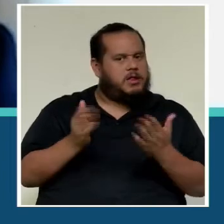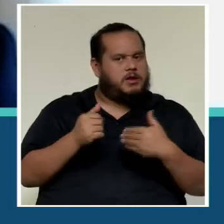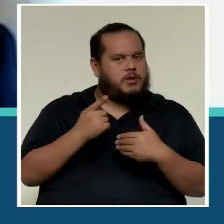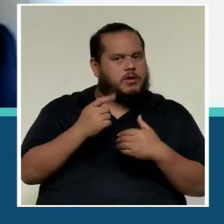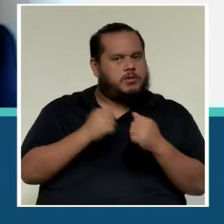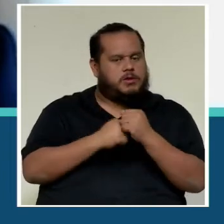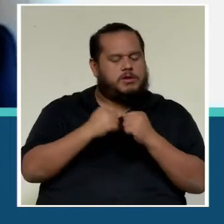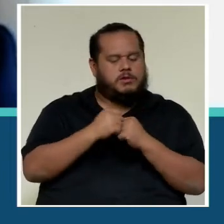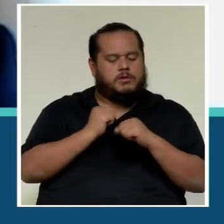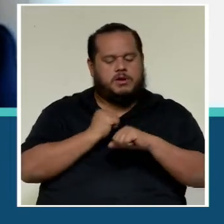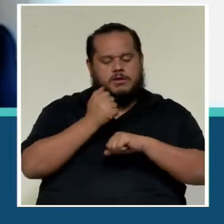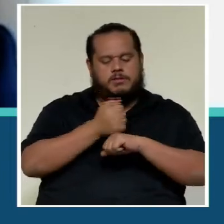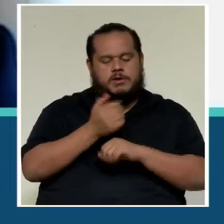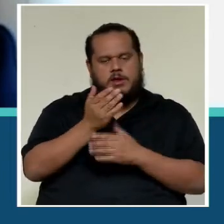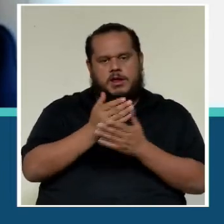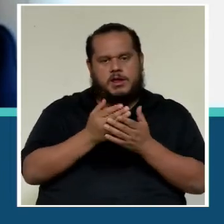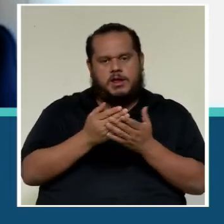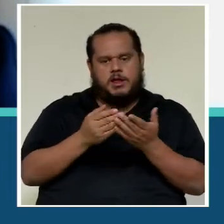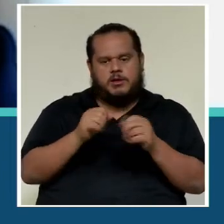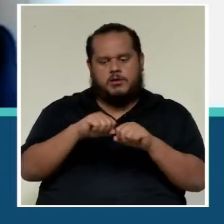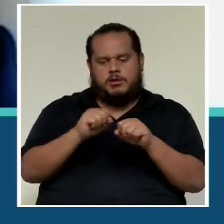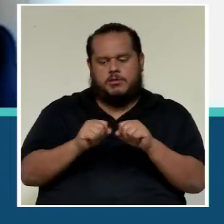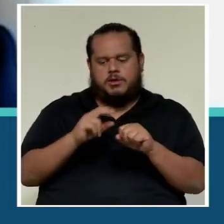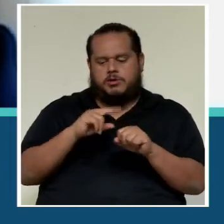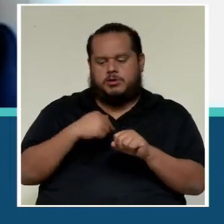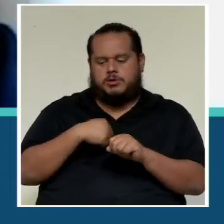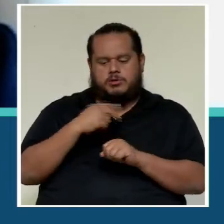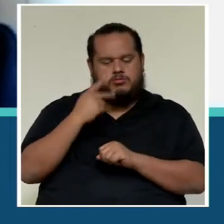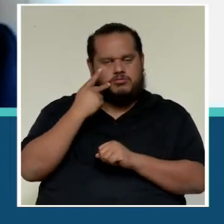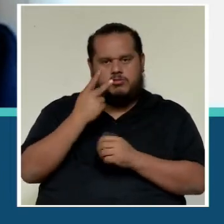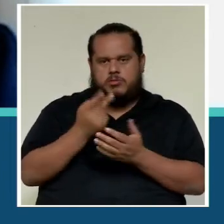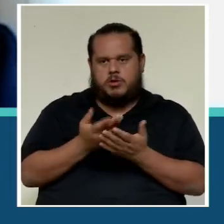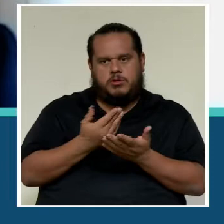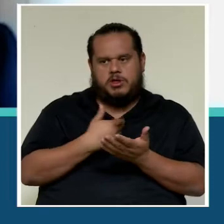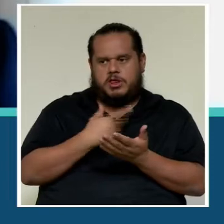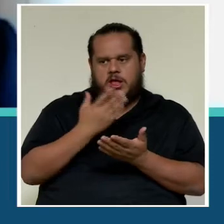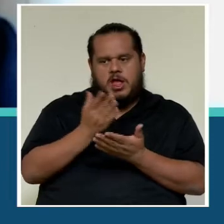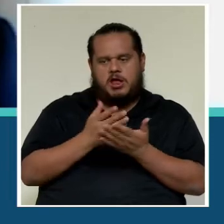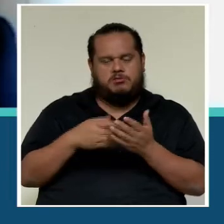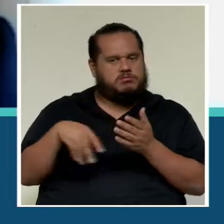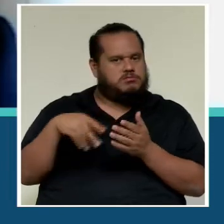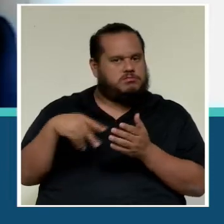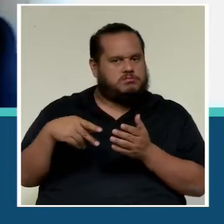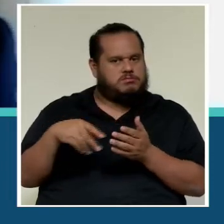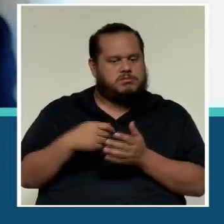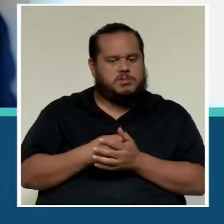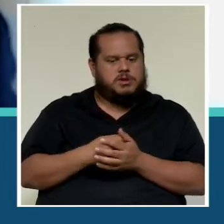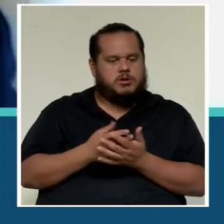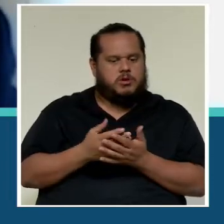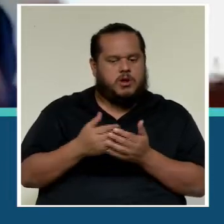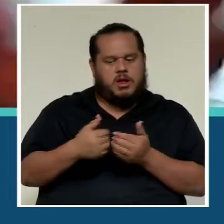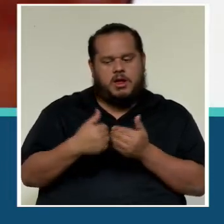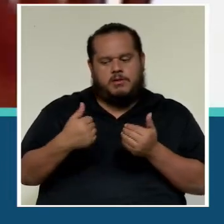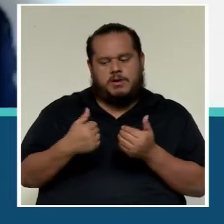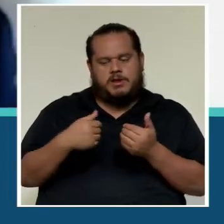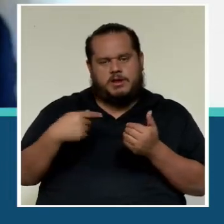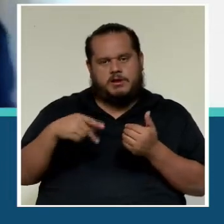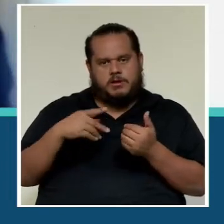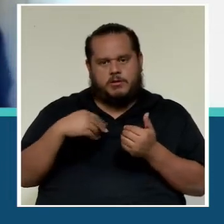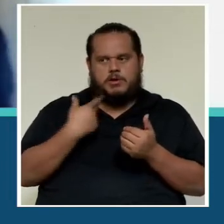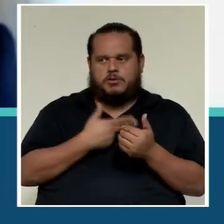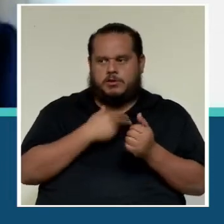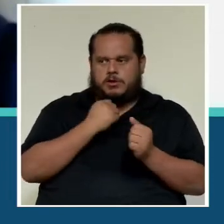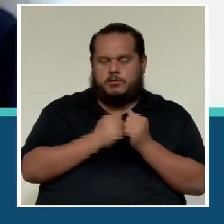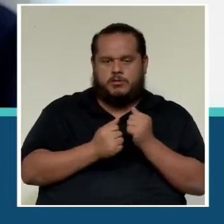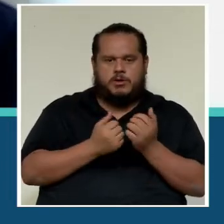estructura definida y algo sistemático, yo no veo que haya ningún riesgo, aparte del riesgo que estamos pasando con